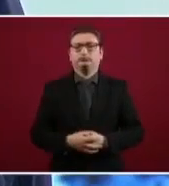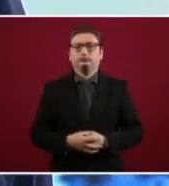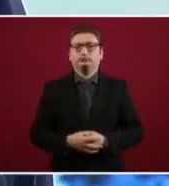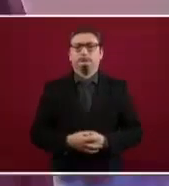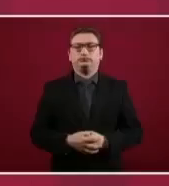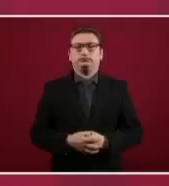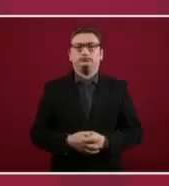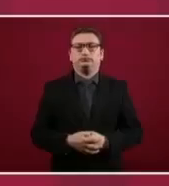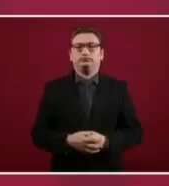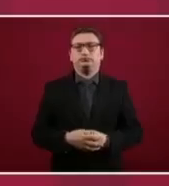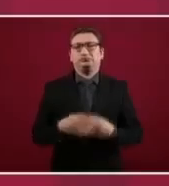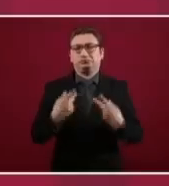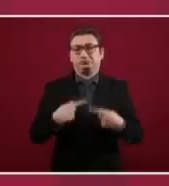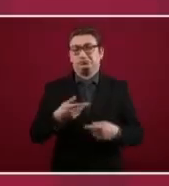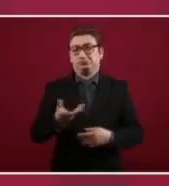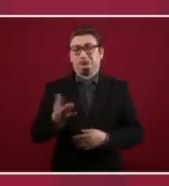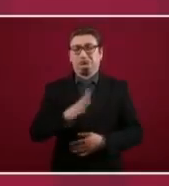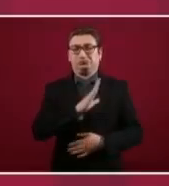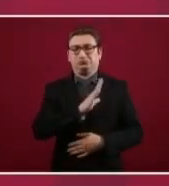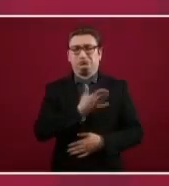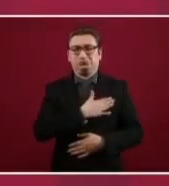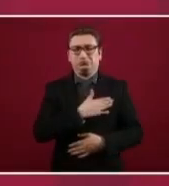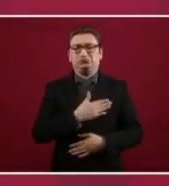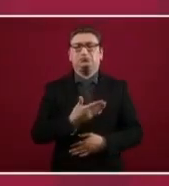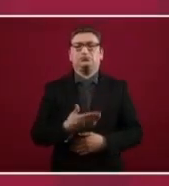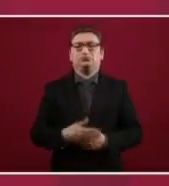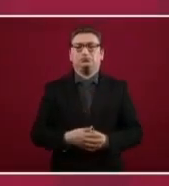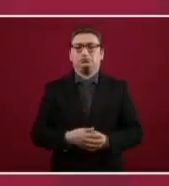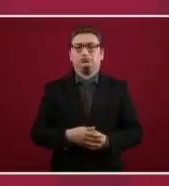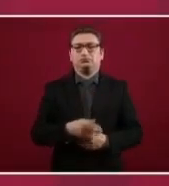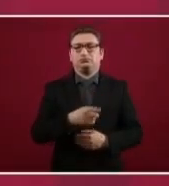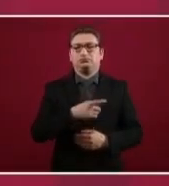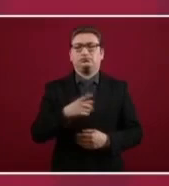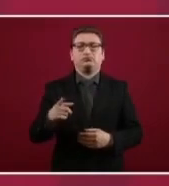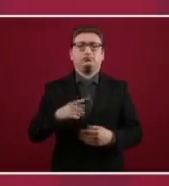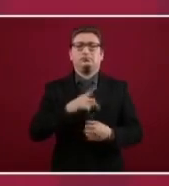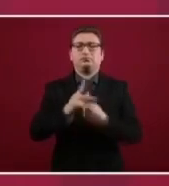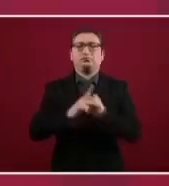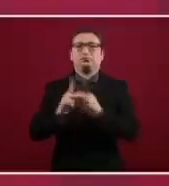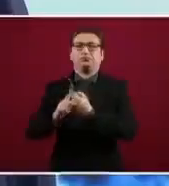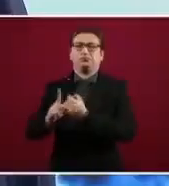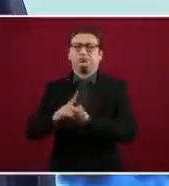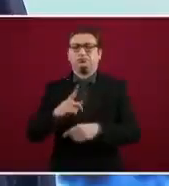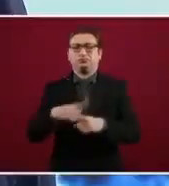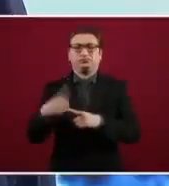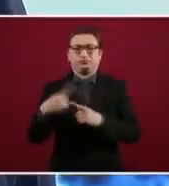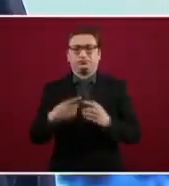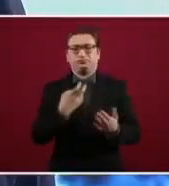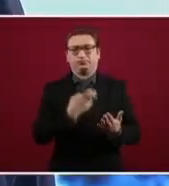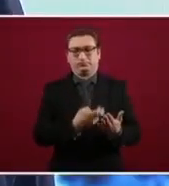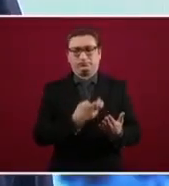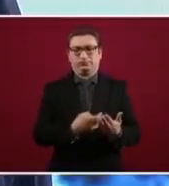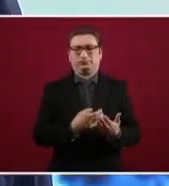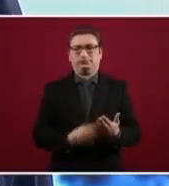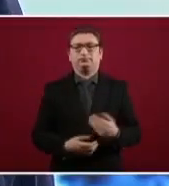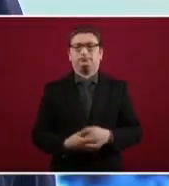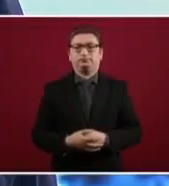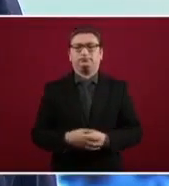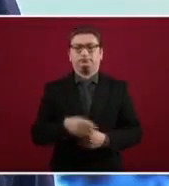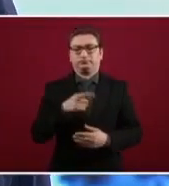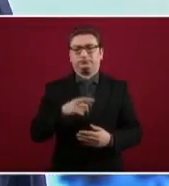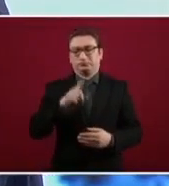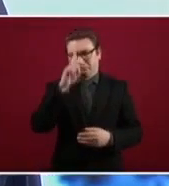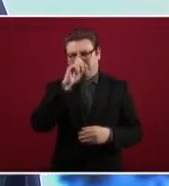de españoles de todas las nacionalidades también lo